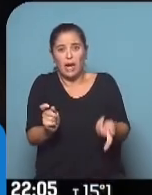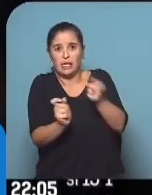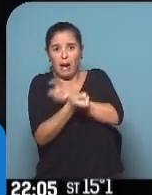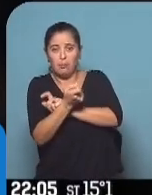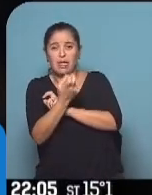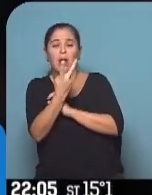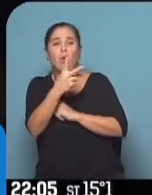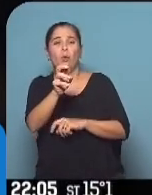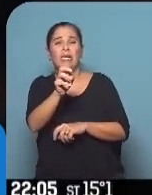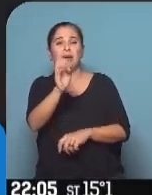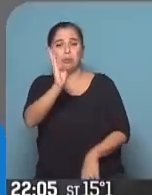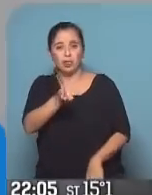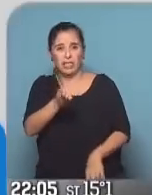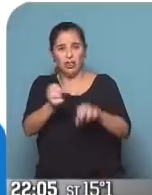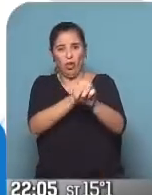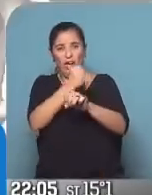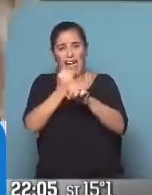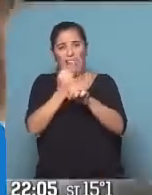$200.000 millones.